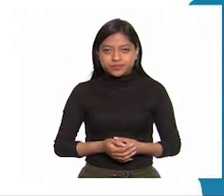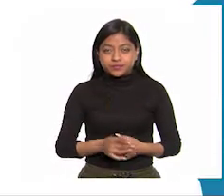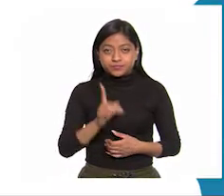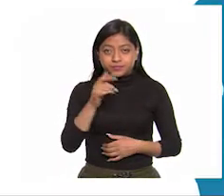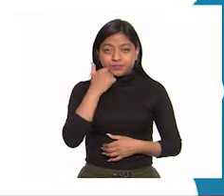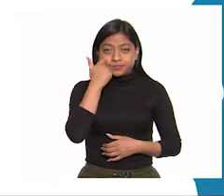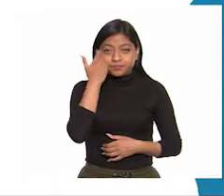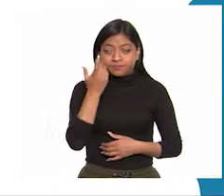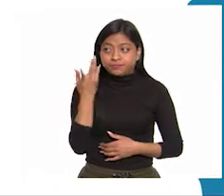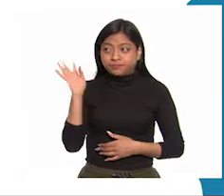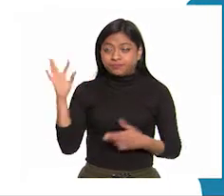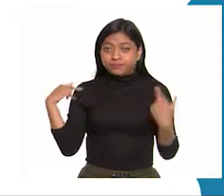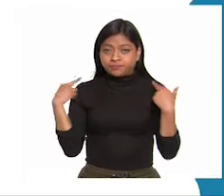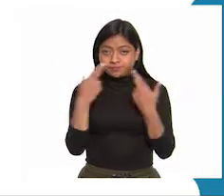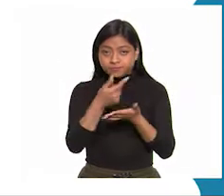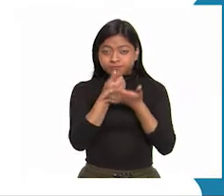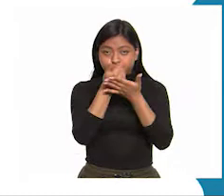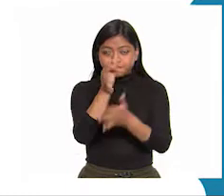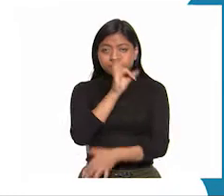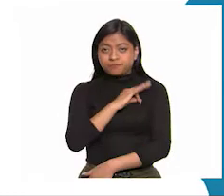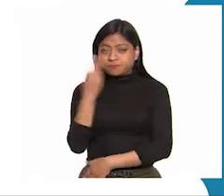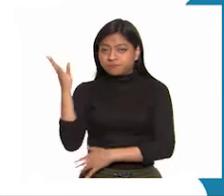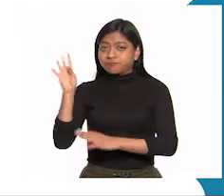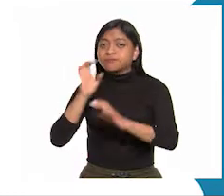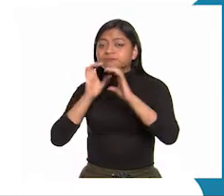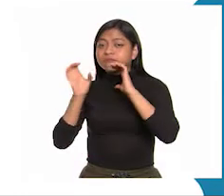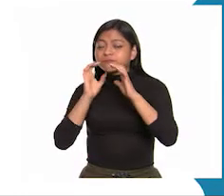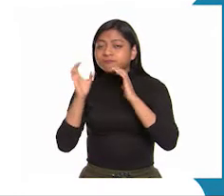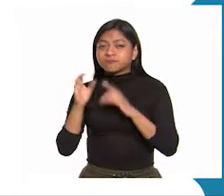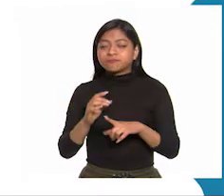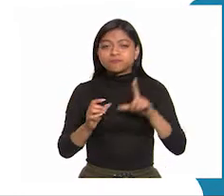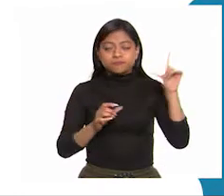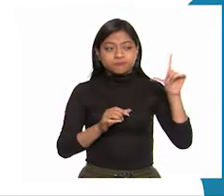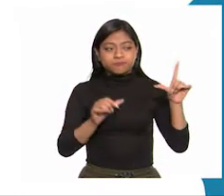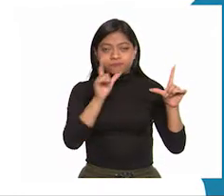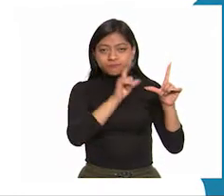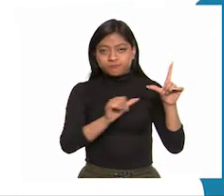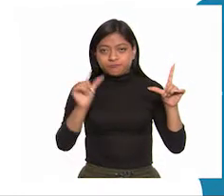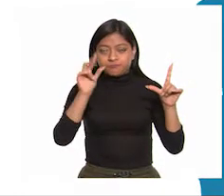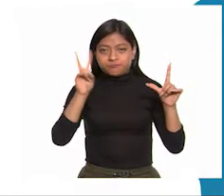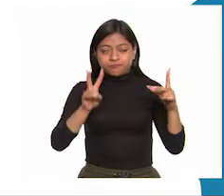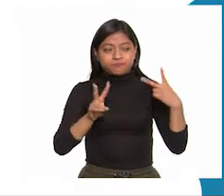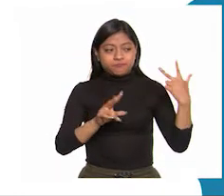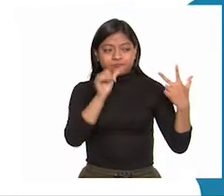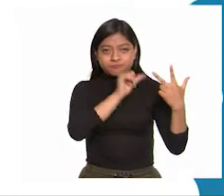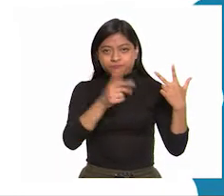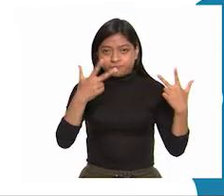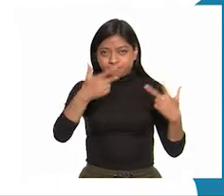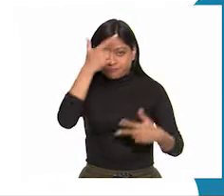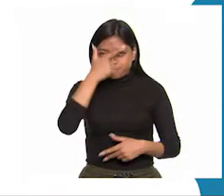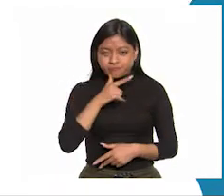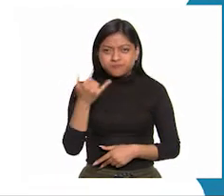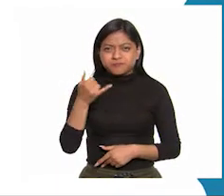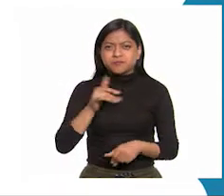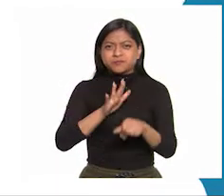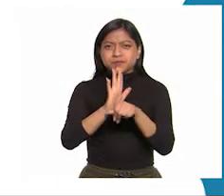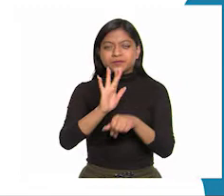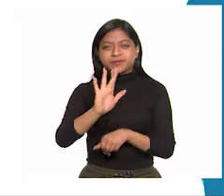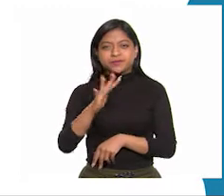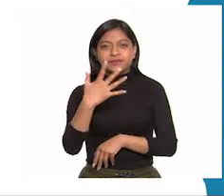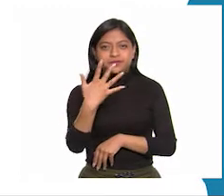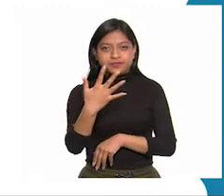Para solicitar apoyo pedagógico, comunícate con maestras y maestros de lunes a viernes de 8 a 20 horas al